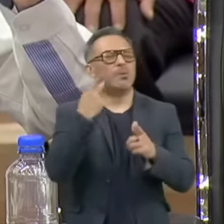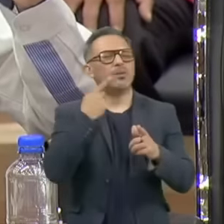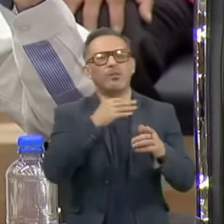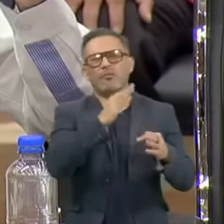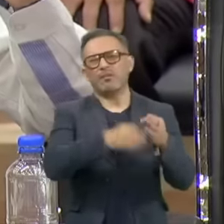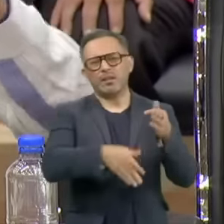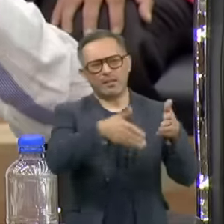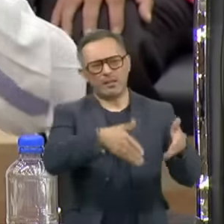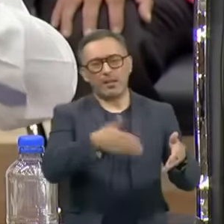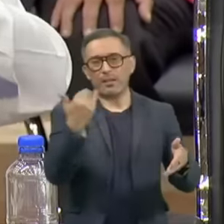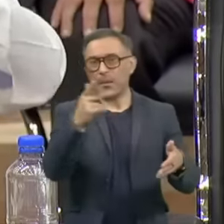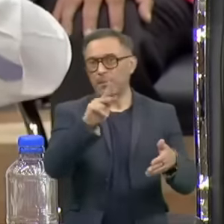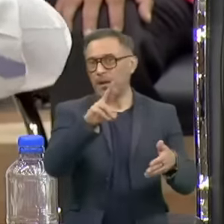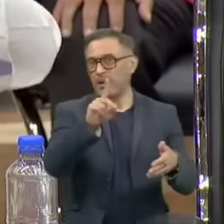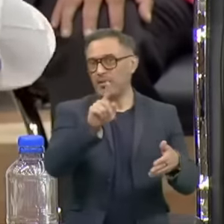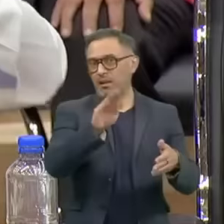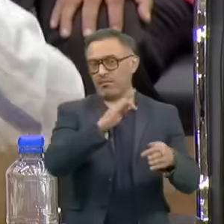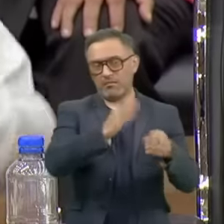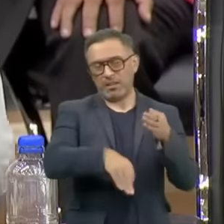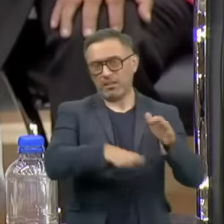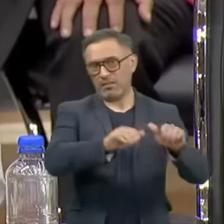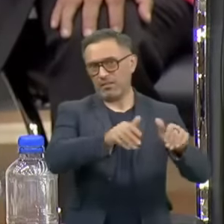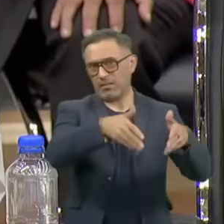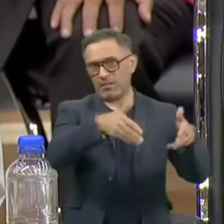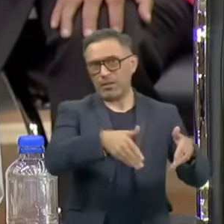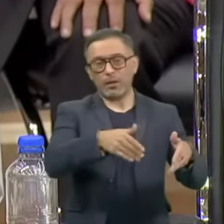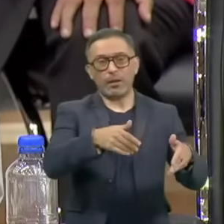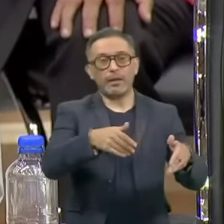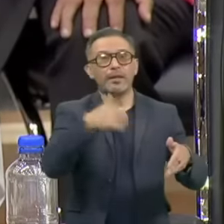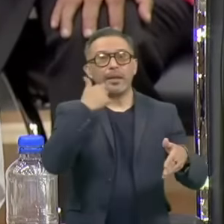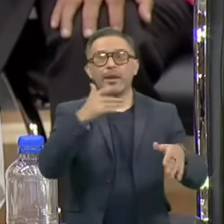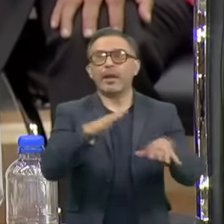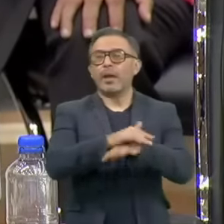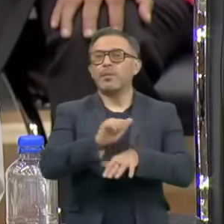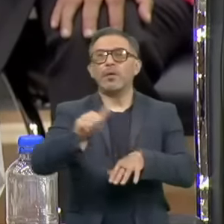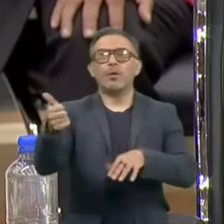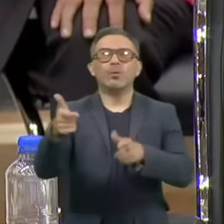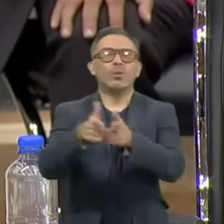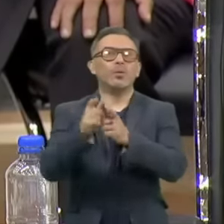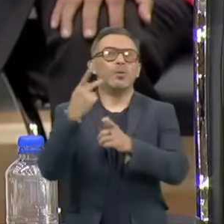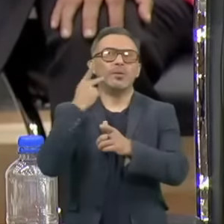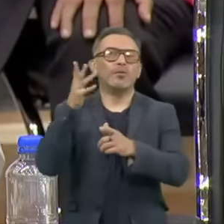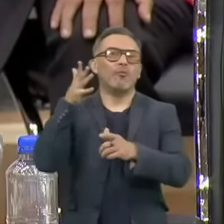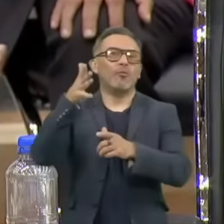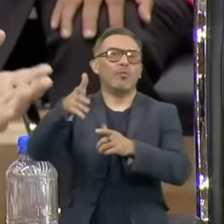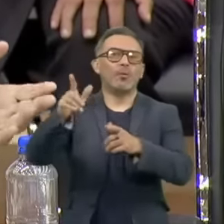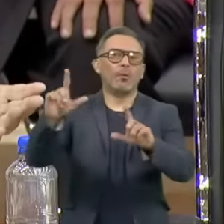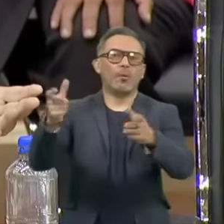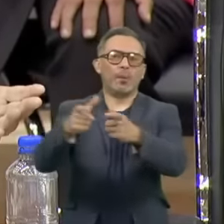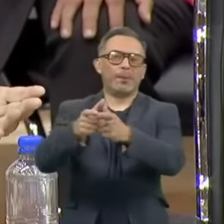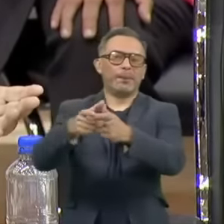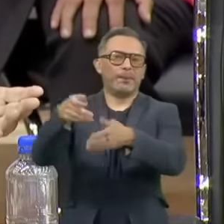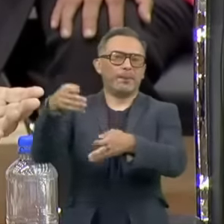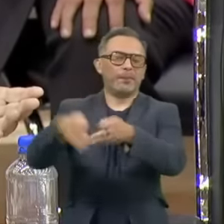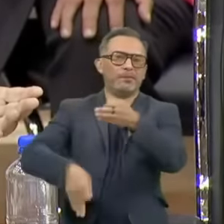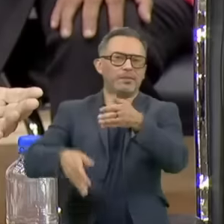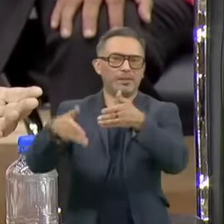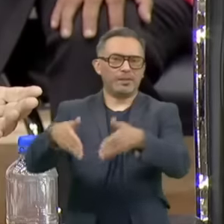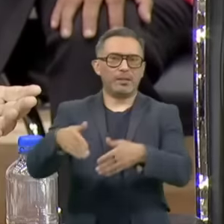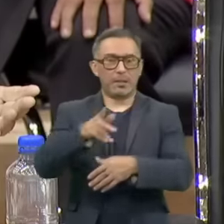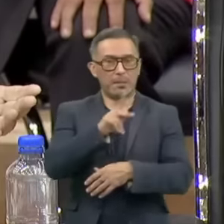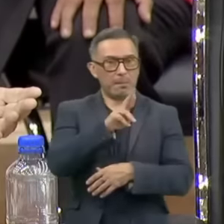PRD y ya están queriendo crear otro partido para desaparecerlo, me imagino. Y no se ven en ese espejo el PRI y el